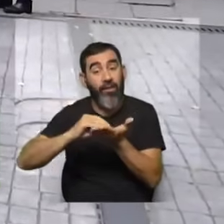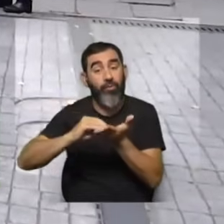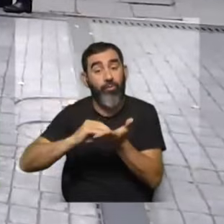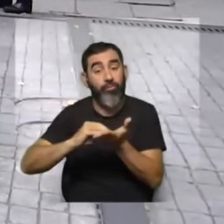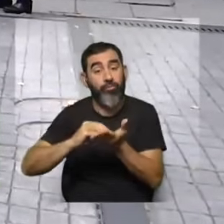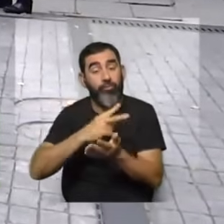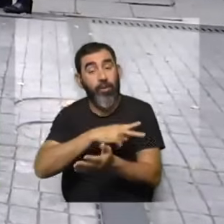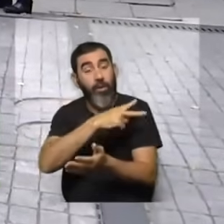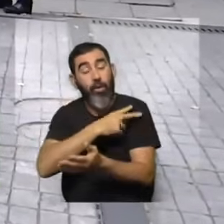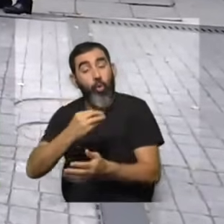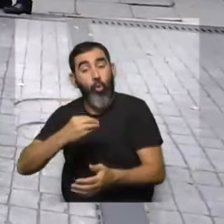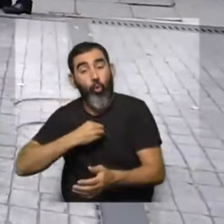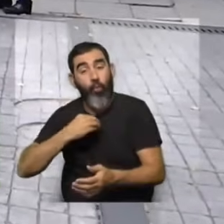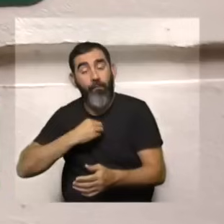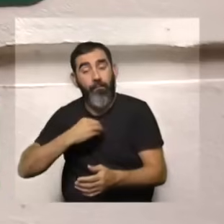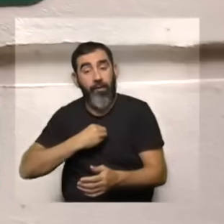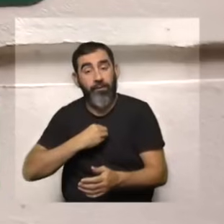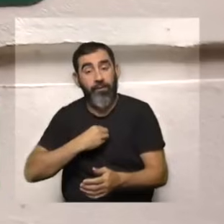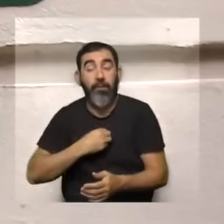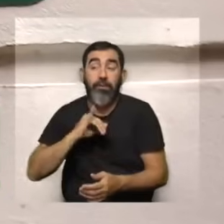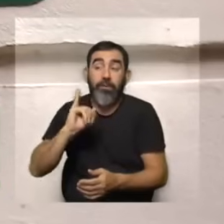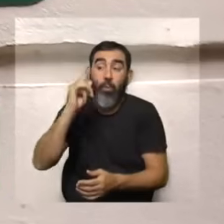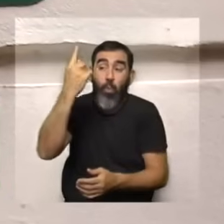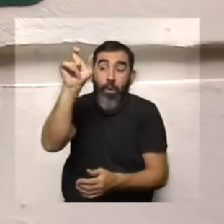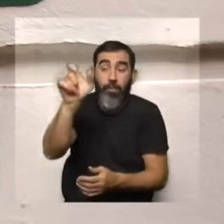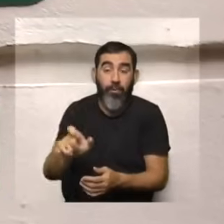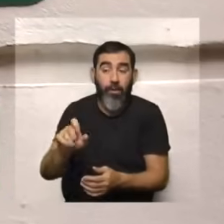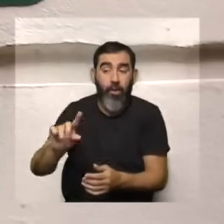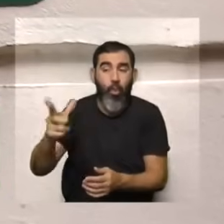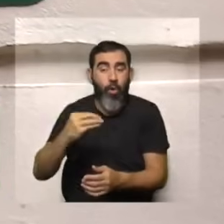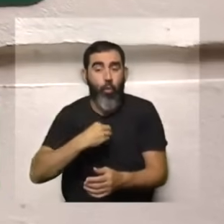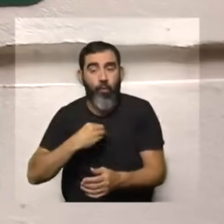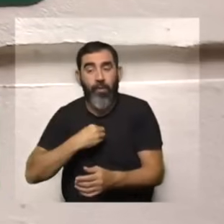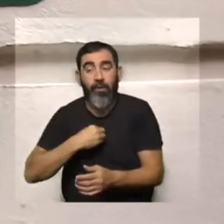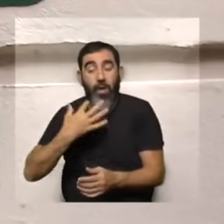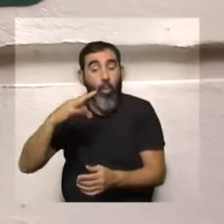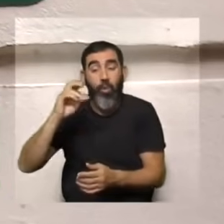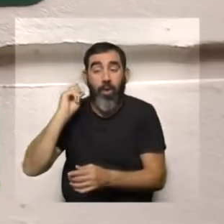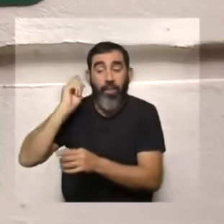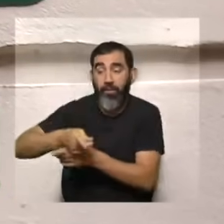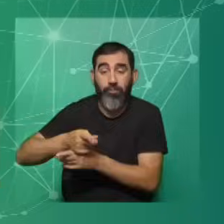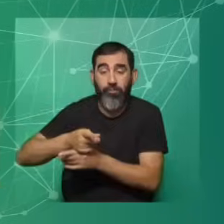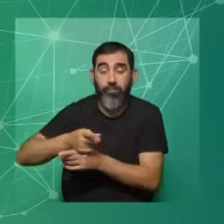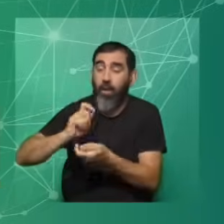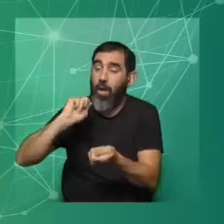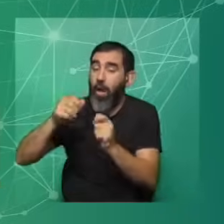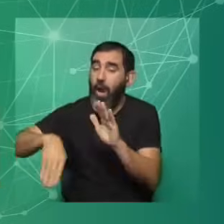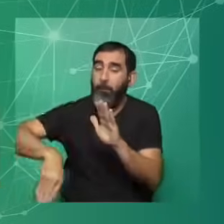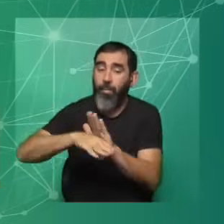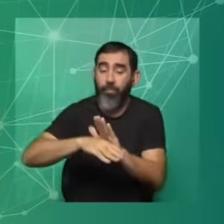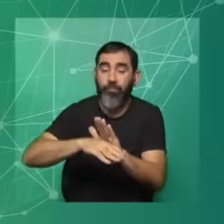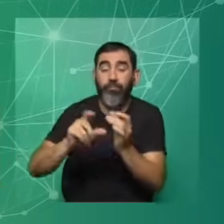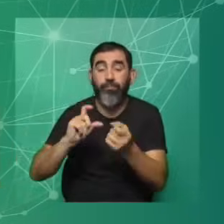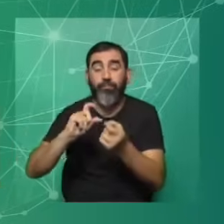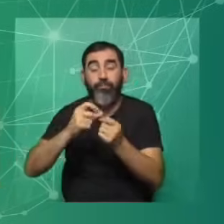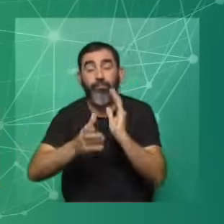un cargo de particular confianza, por lo que si uno de sus integrantes pierde esa confianza, la única decisión admisible es su remoción. El gremio